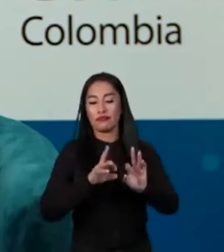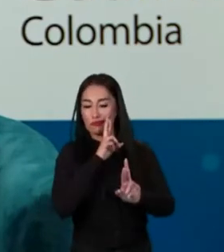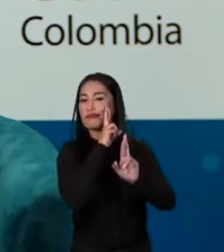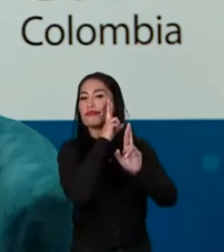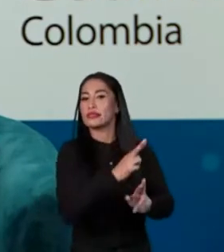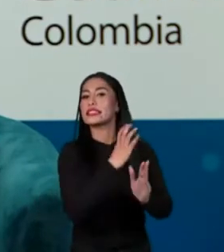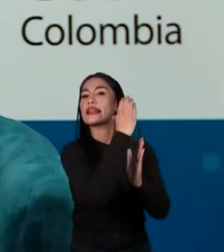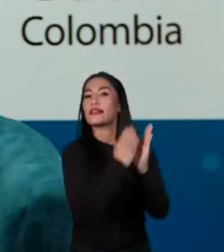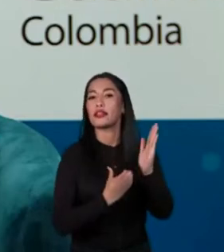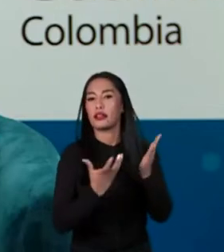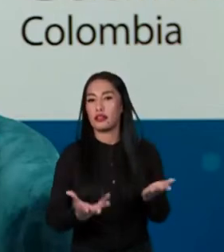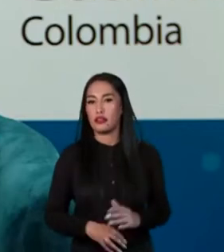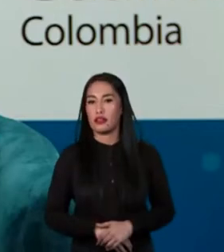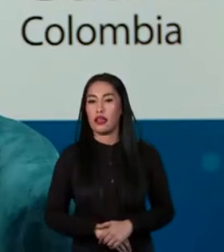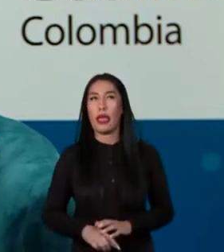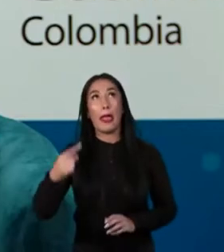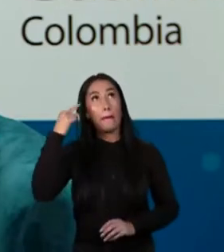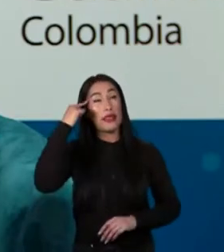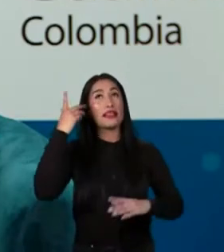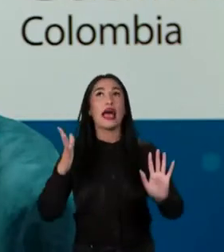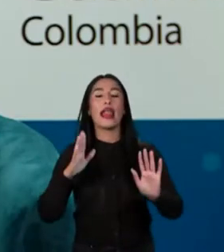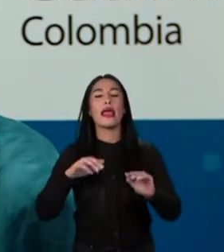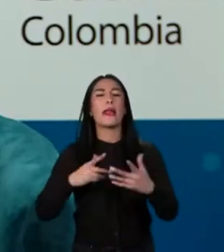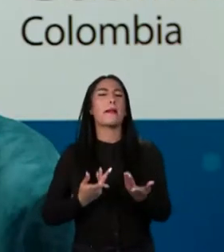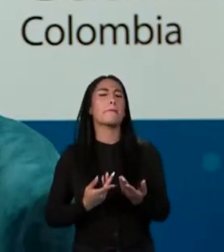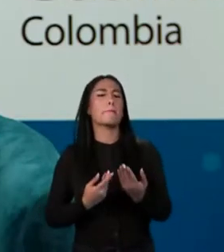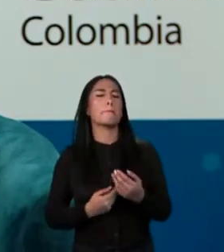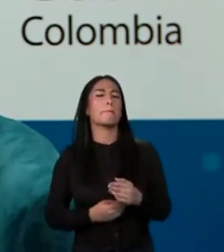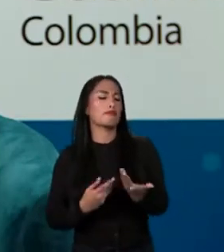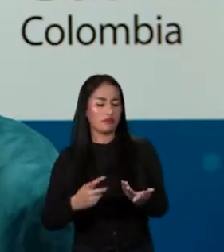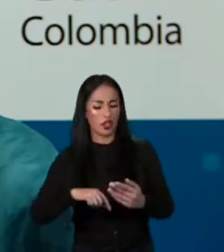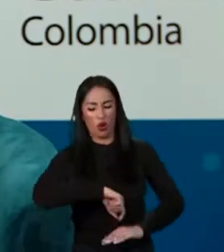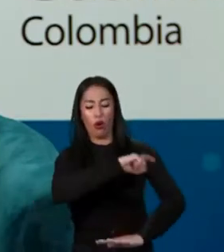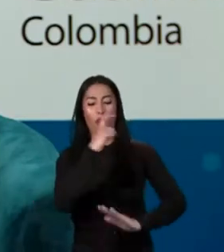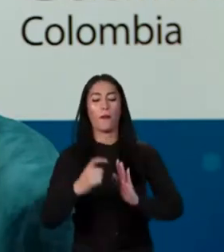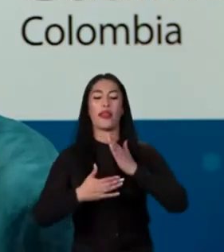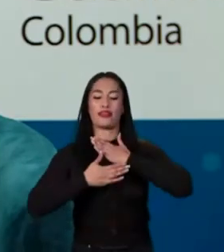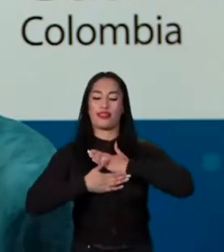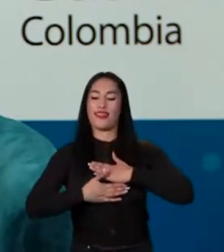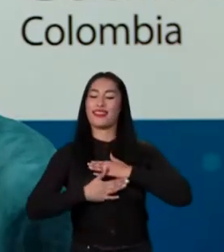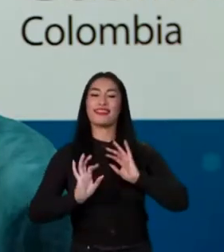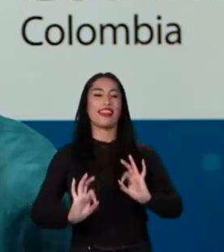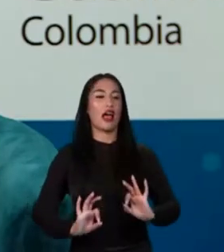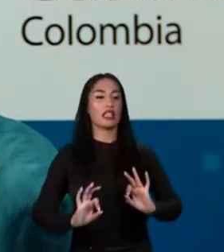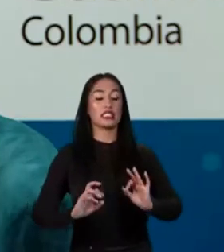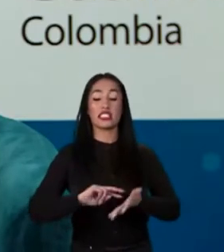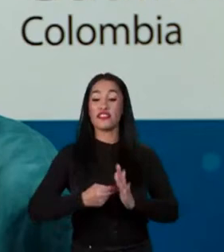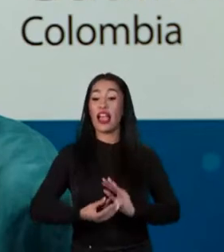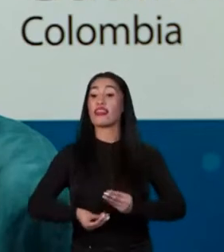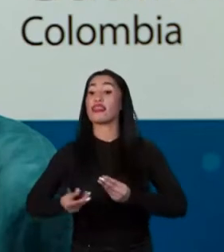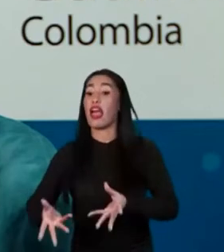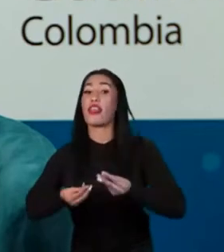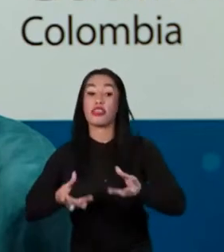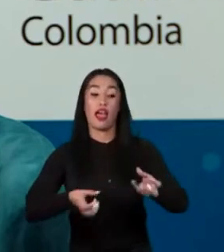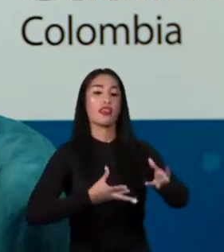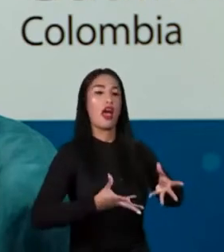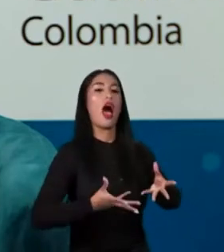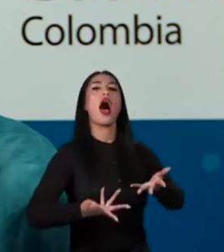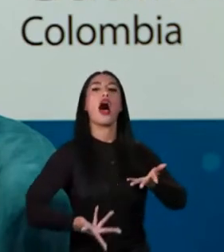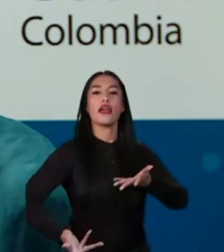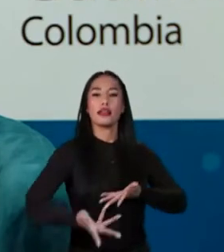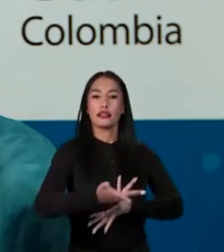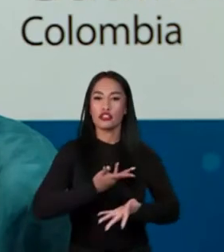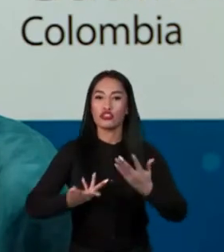bienestar no puede ser sin seguir siendo un bienestar de dar no es de formación de seres humanos para el buen ser